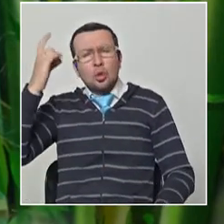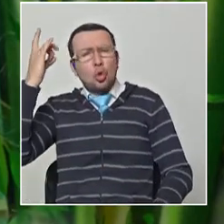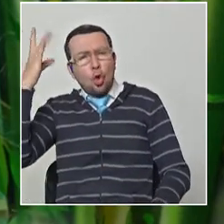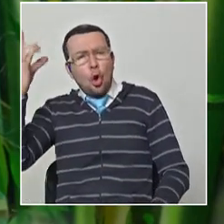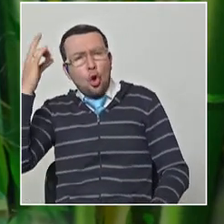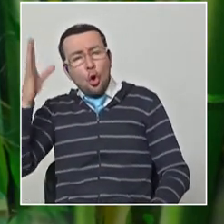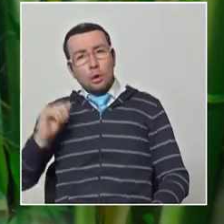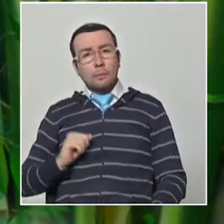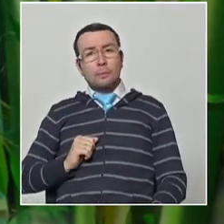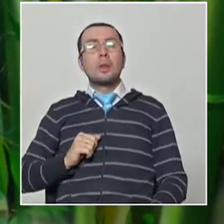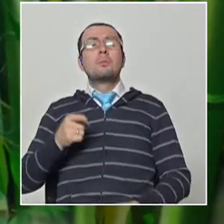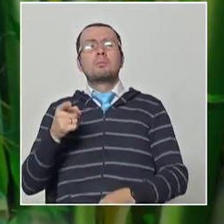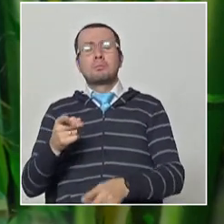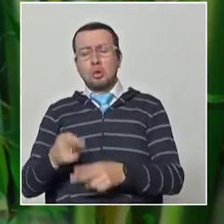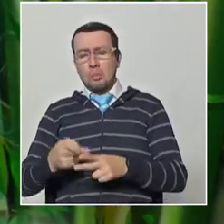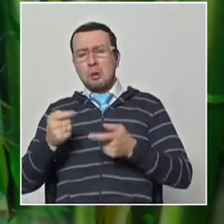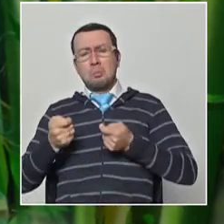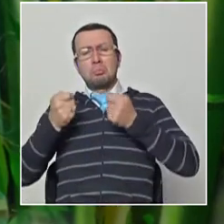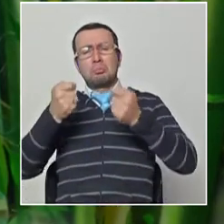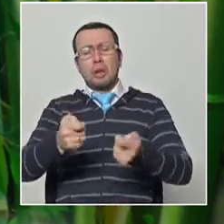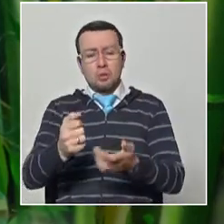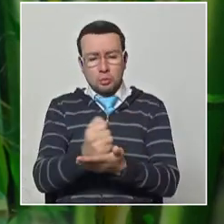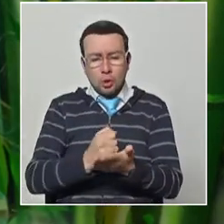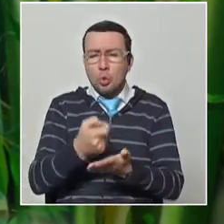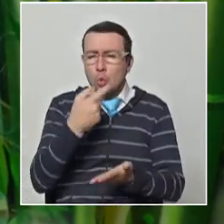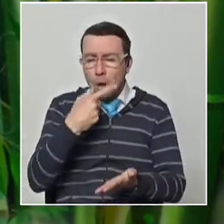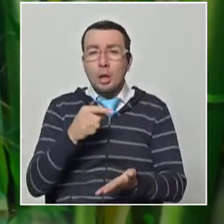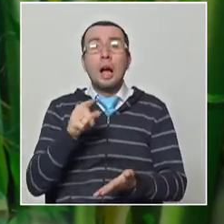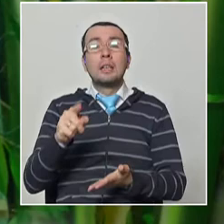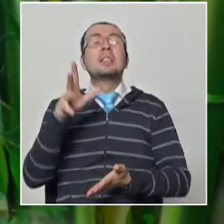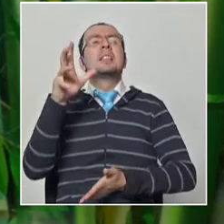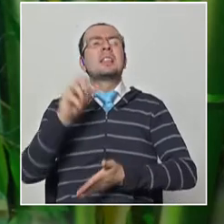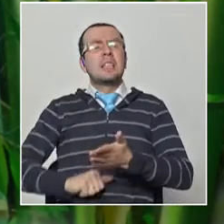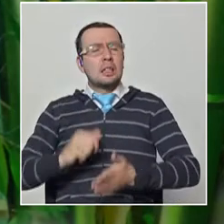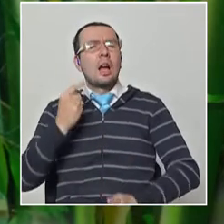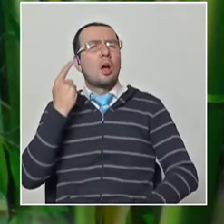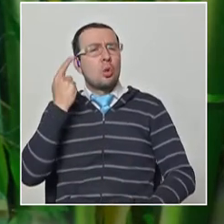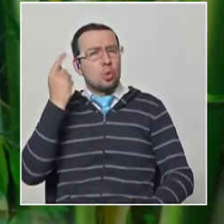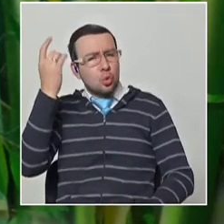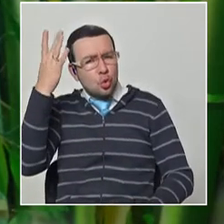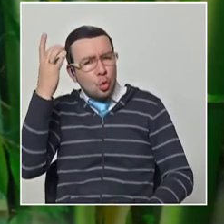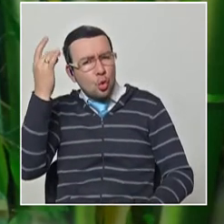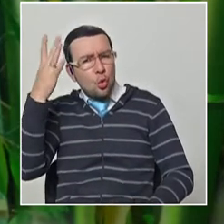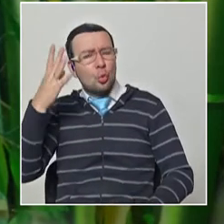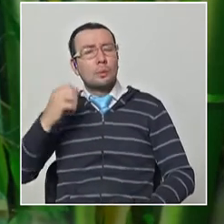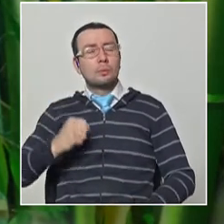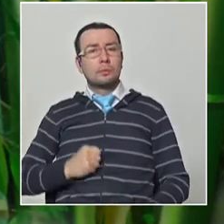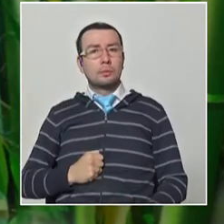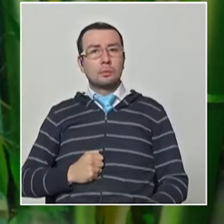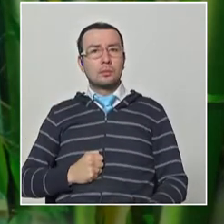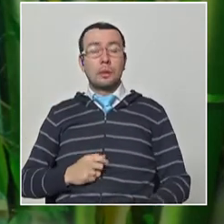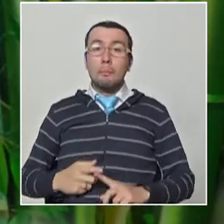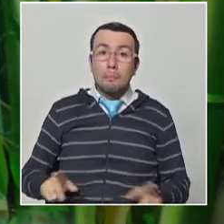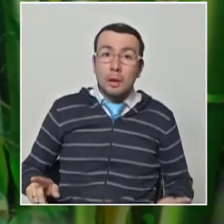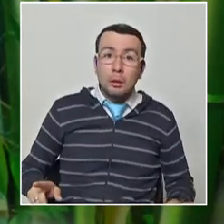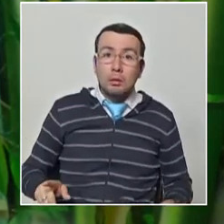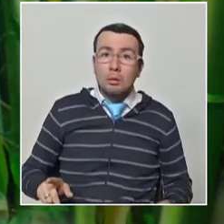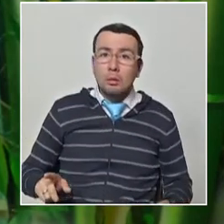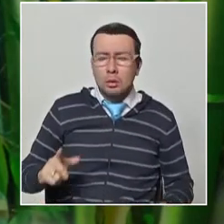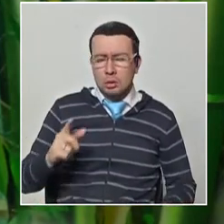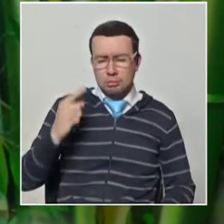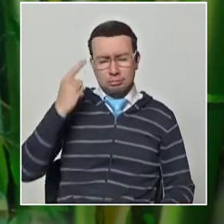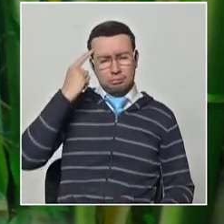tome tal medicamento le quita el dolor de cabeza y el interrogante médico es